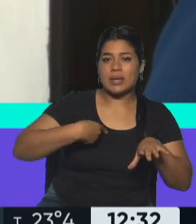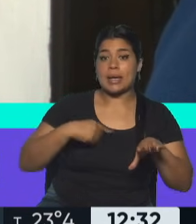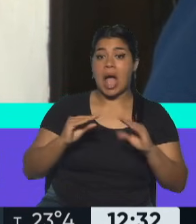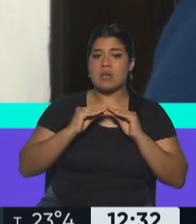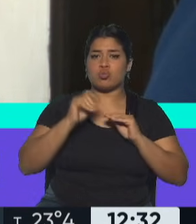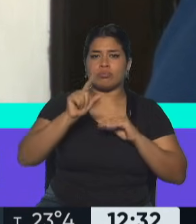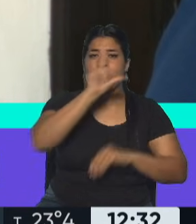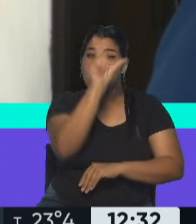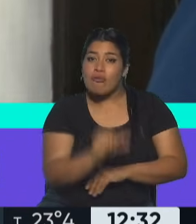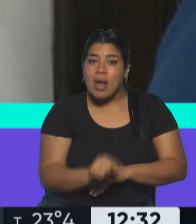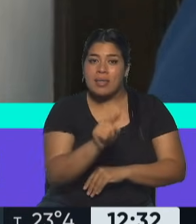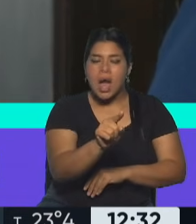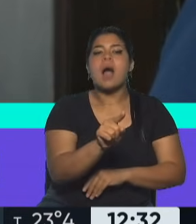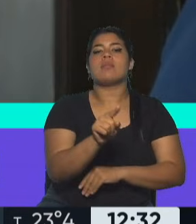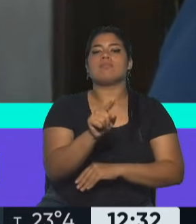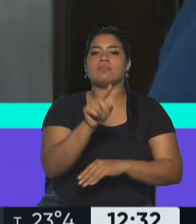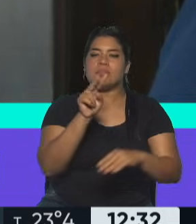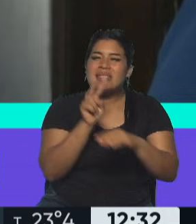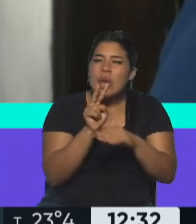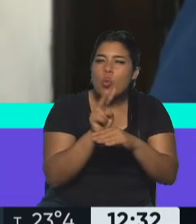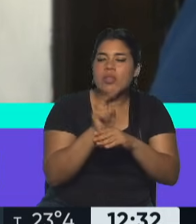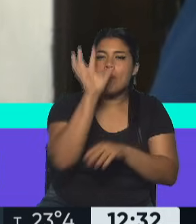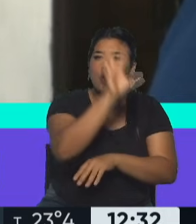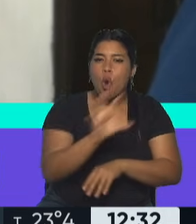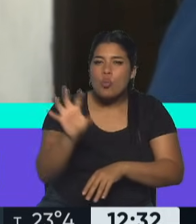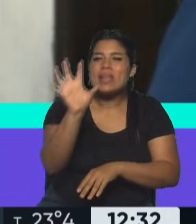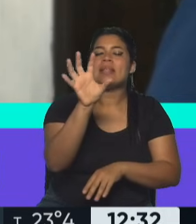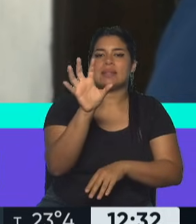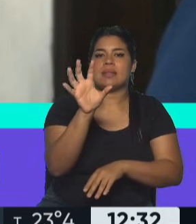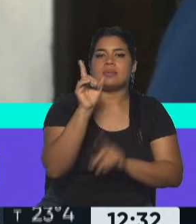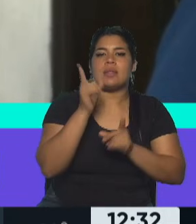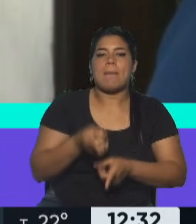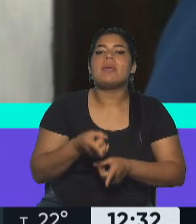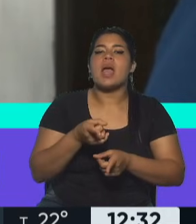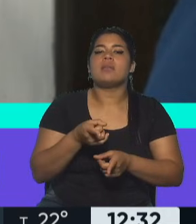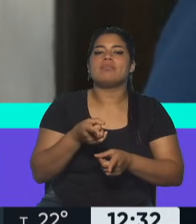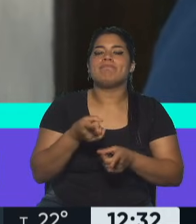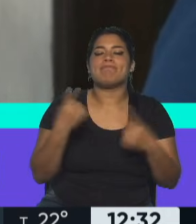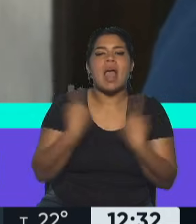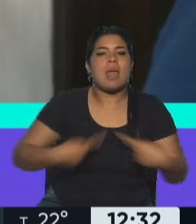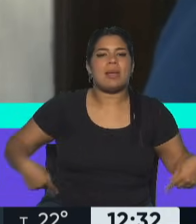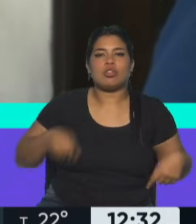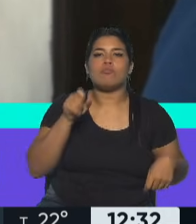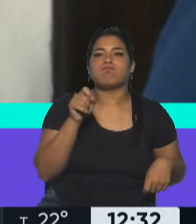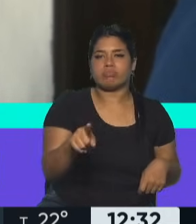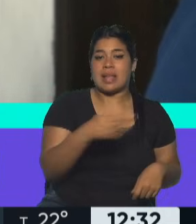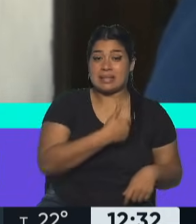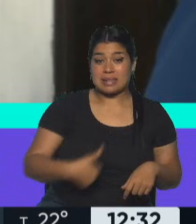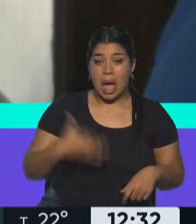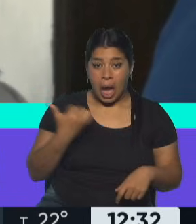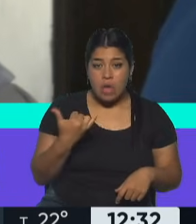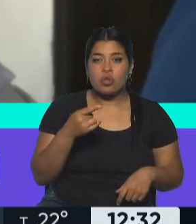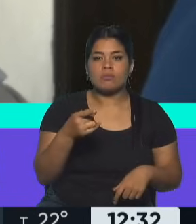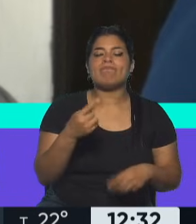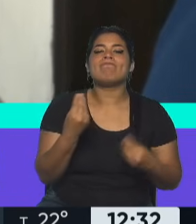federal, el tema seguridad interior y el tema utilización de los elementos que tiene el Estado para